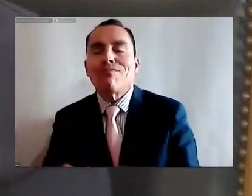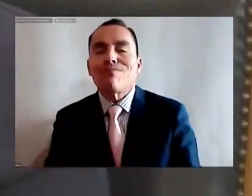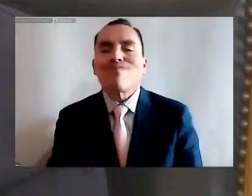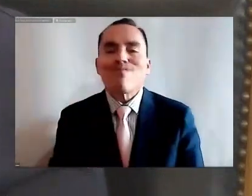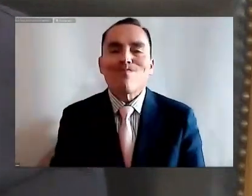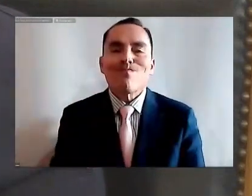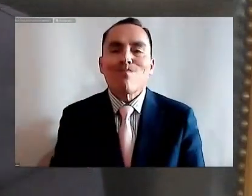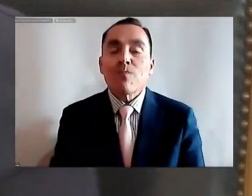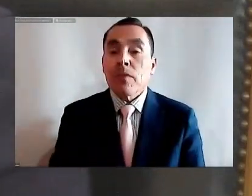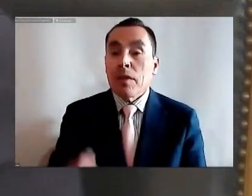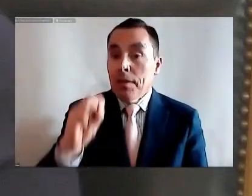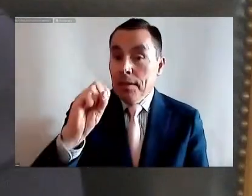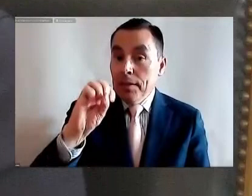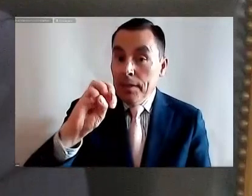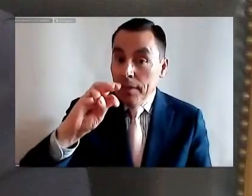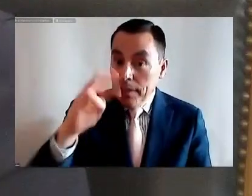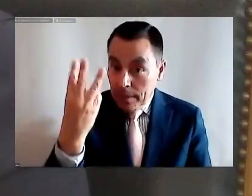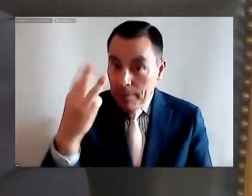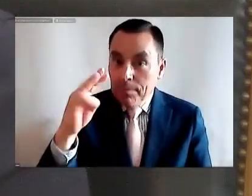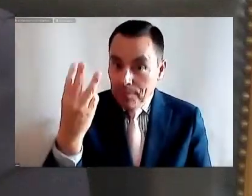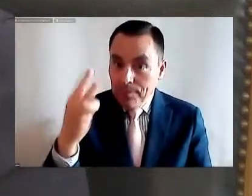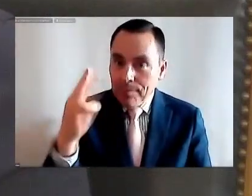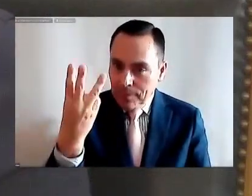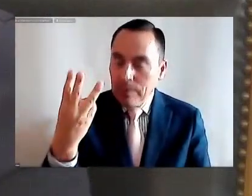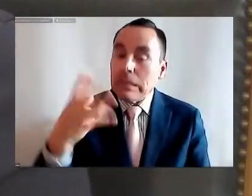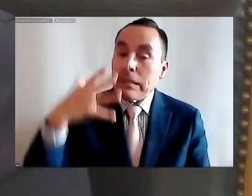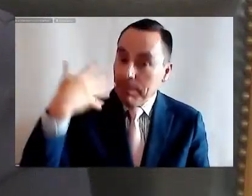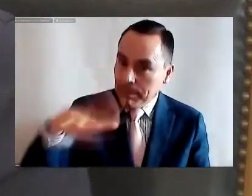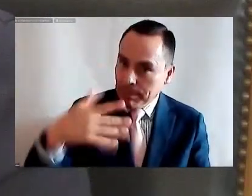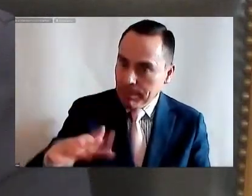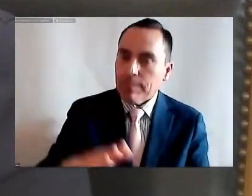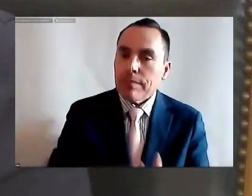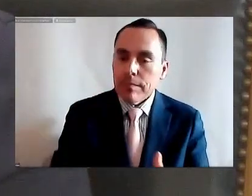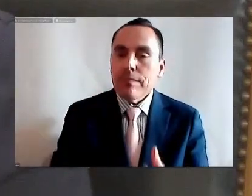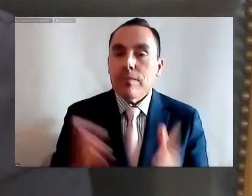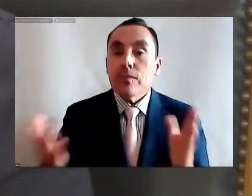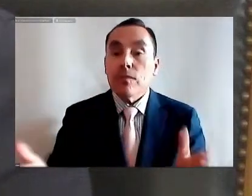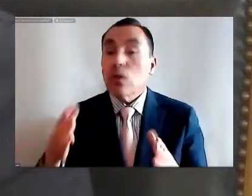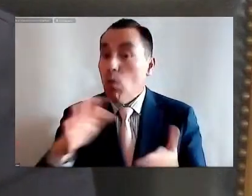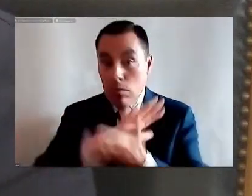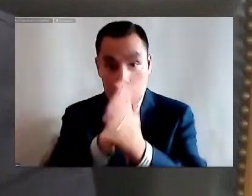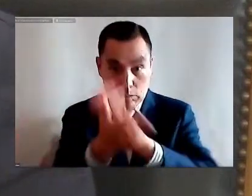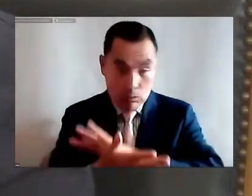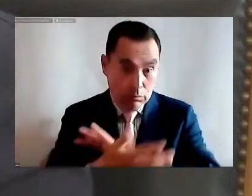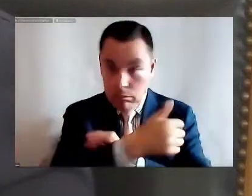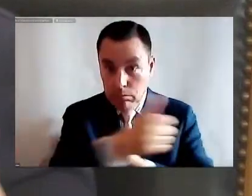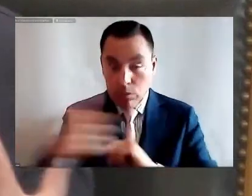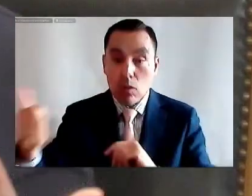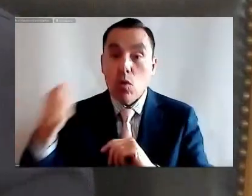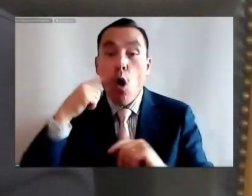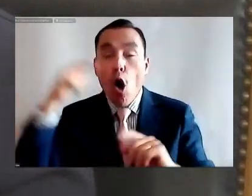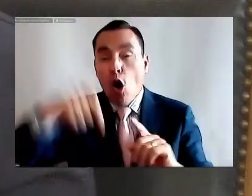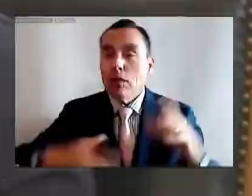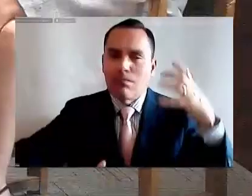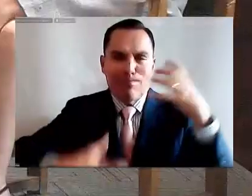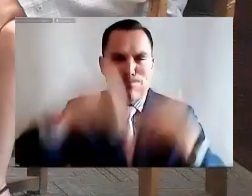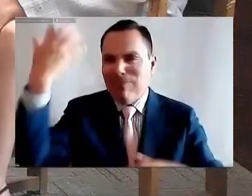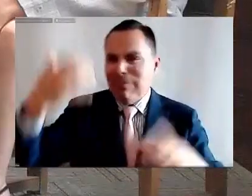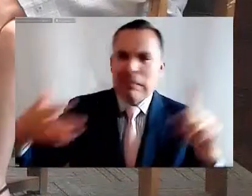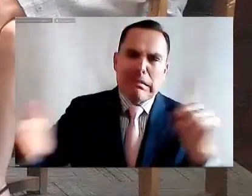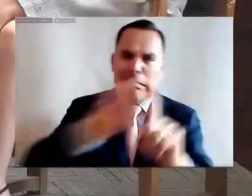Un tercer elemento relevante, que también es transversal, es la violencia. La violencia ha sido abordada en